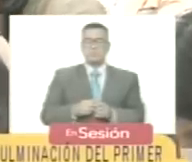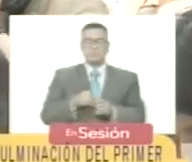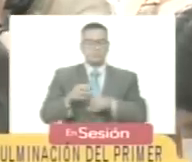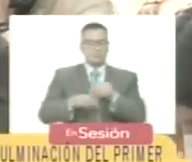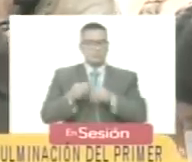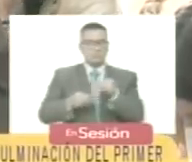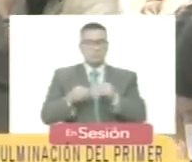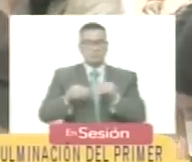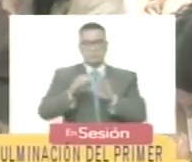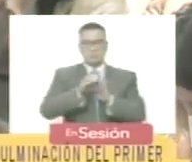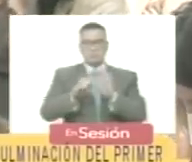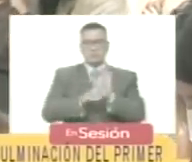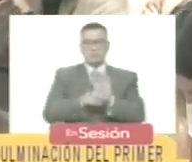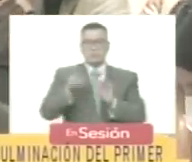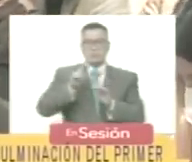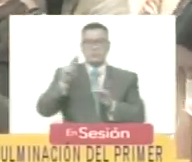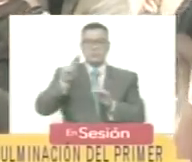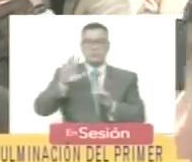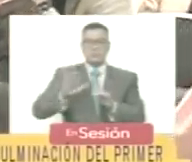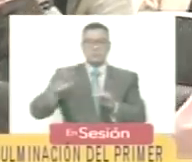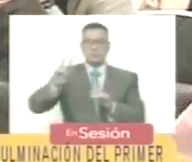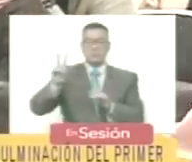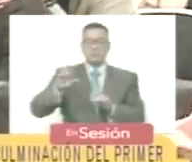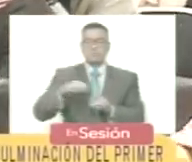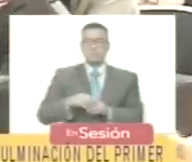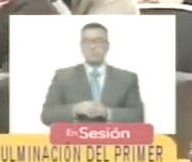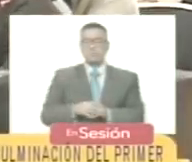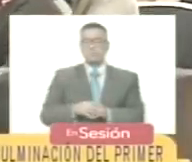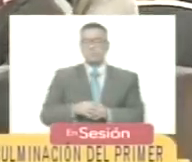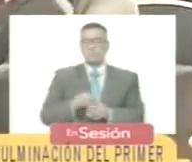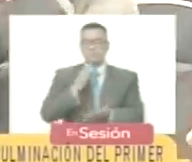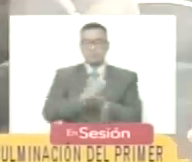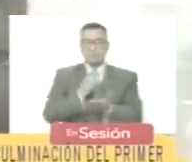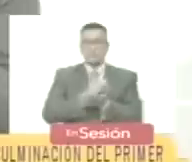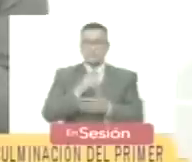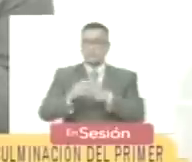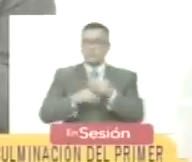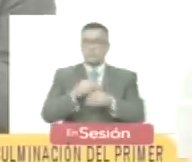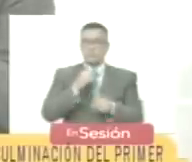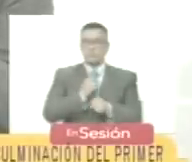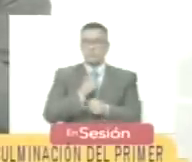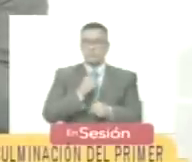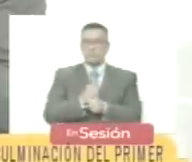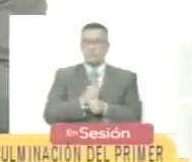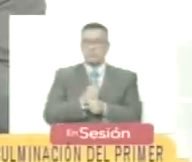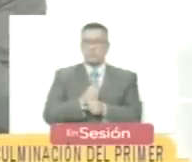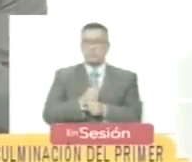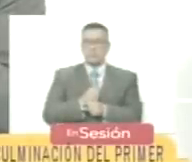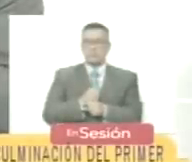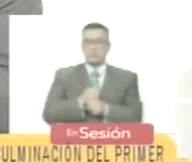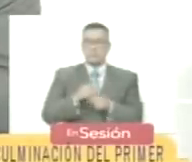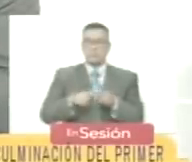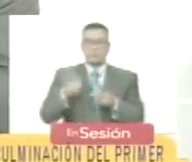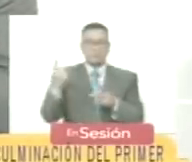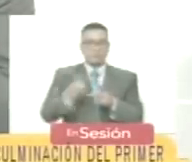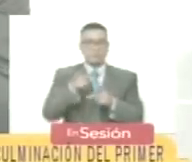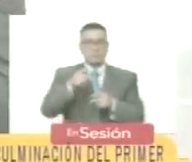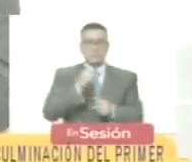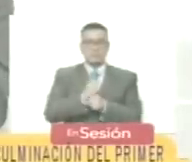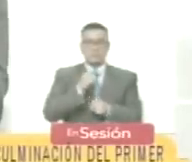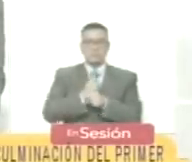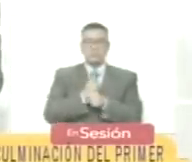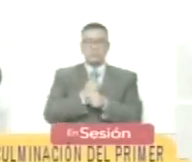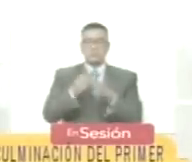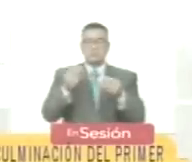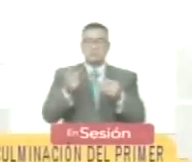establece la Constitución de la República Bolivariana de Venezuela. Siempre que se hace un trabajo, la consecuencia directa de ese trabajo